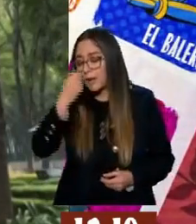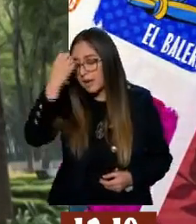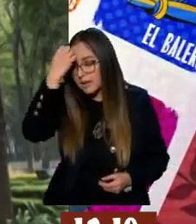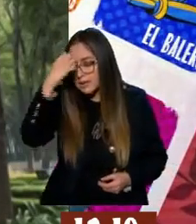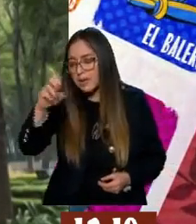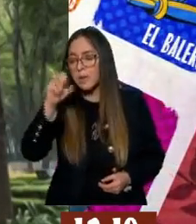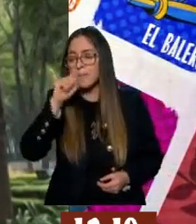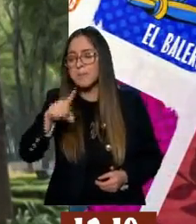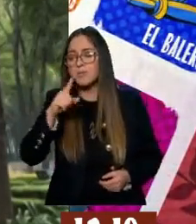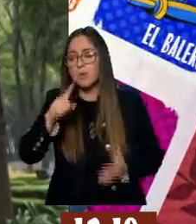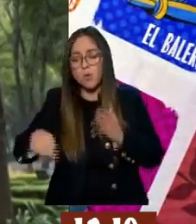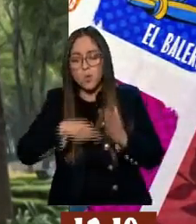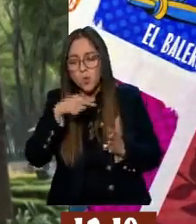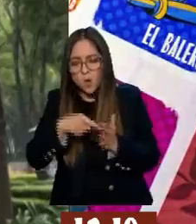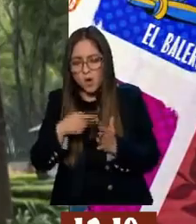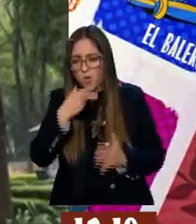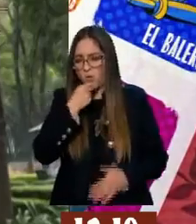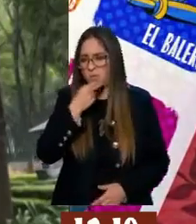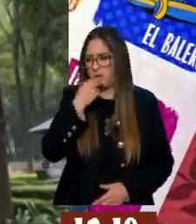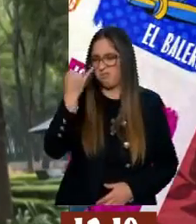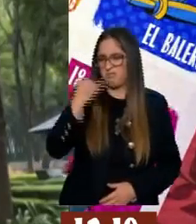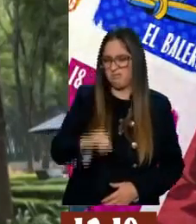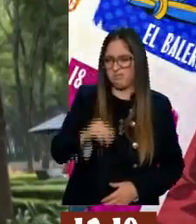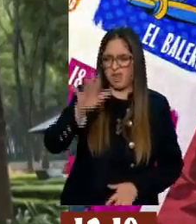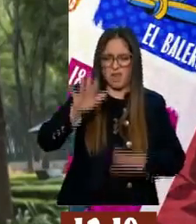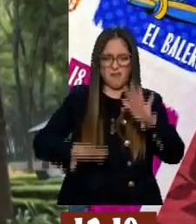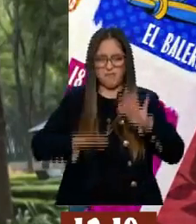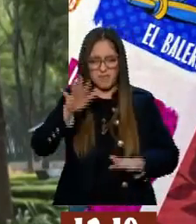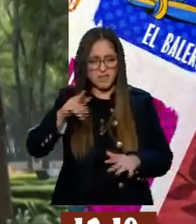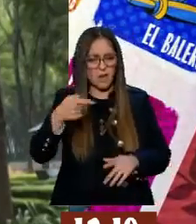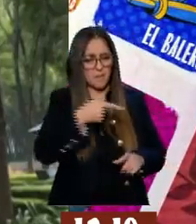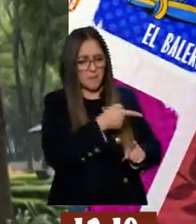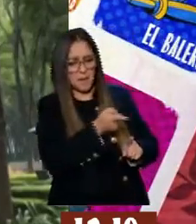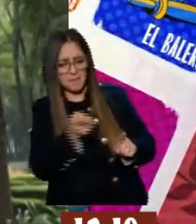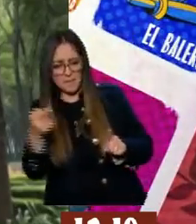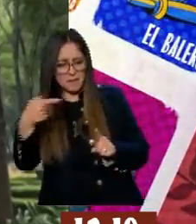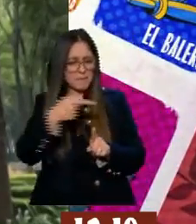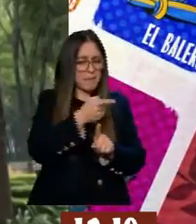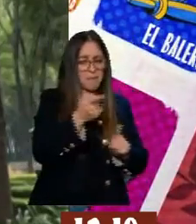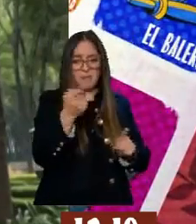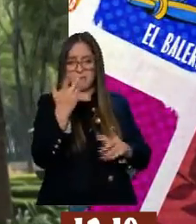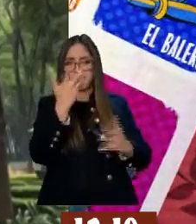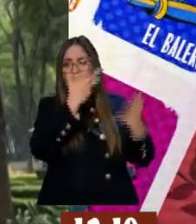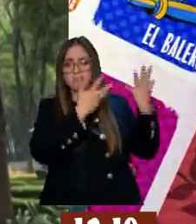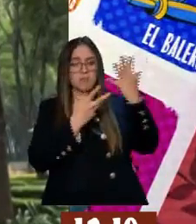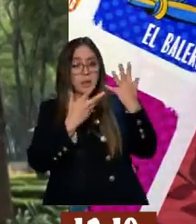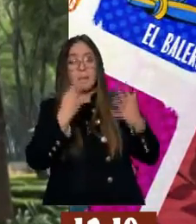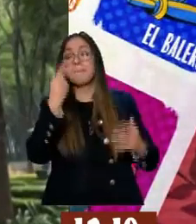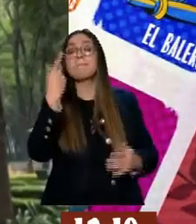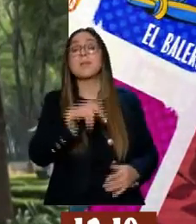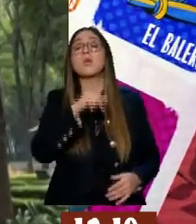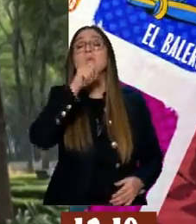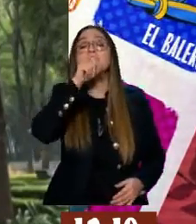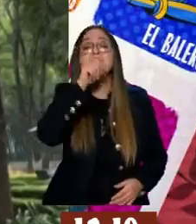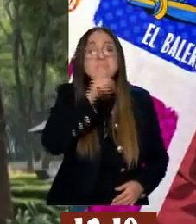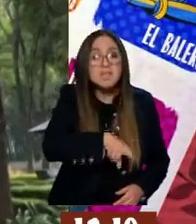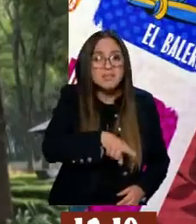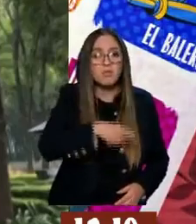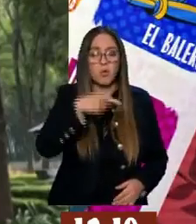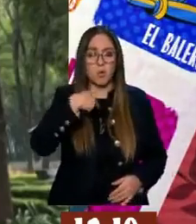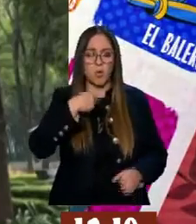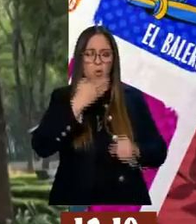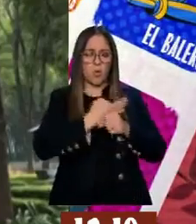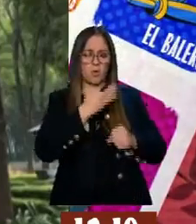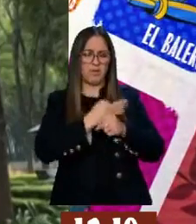hombre, de repente va girando y nos vamos dando cuenta que la película va por otro lado, al mismo tiempo que lo mismo ocurre, tiene que llegar a la